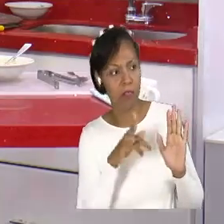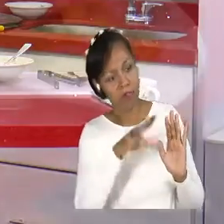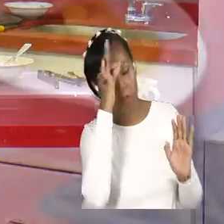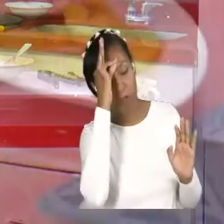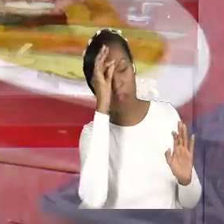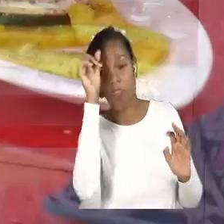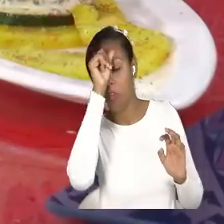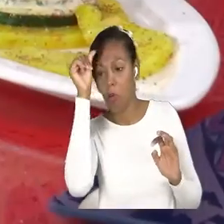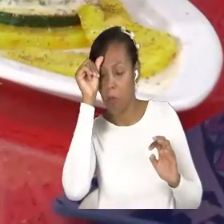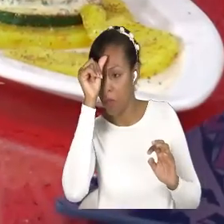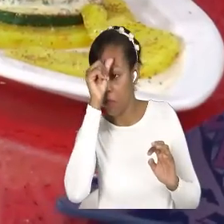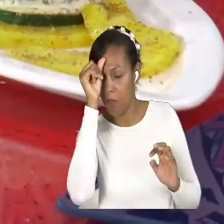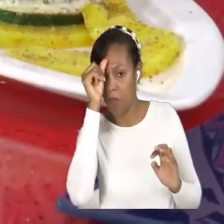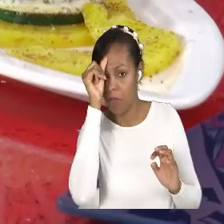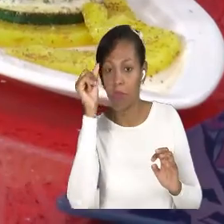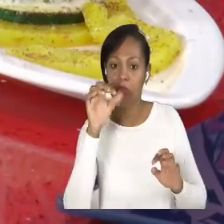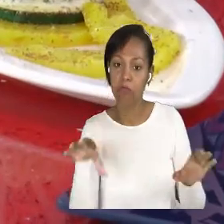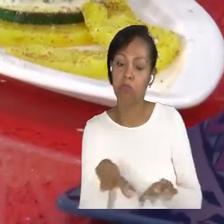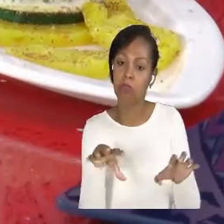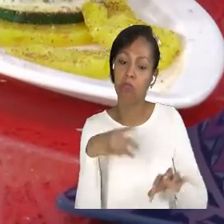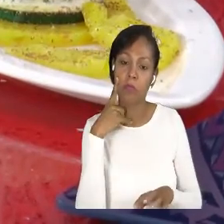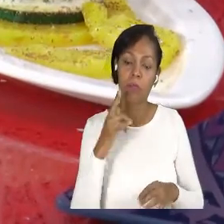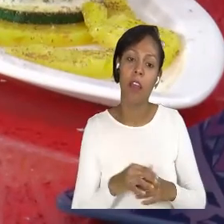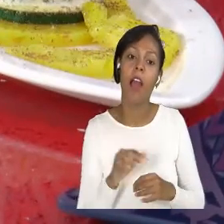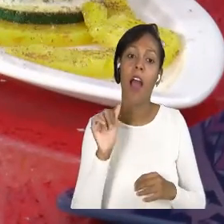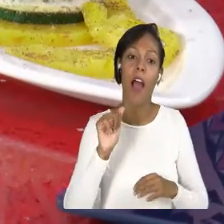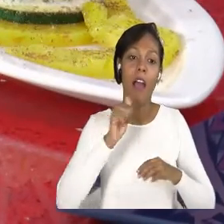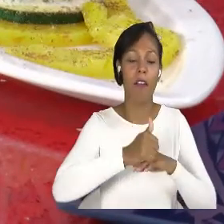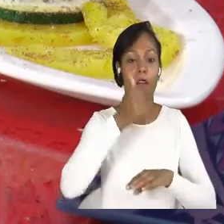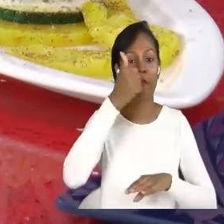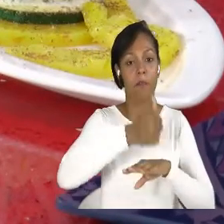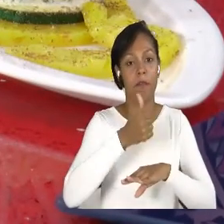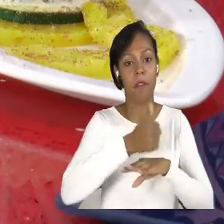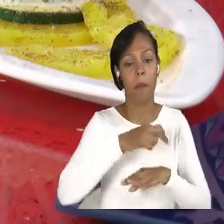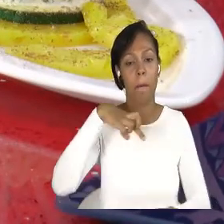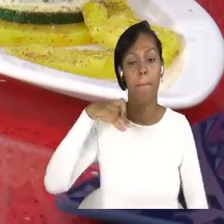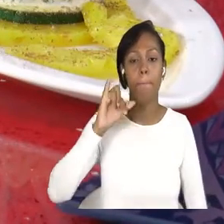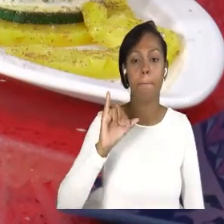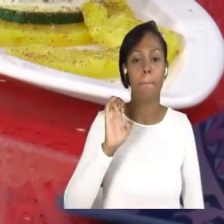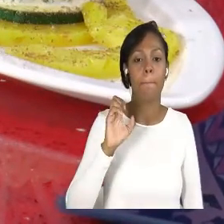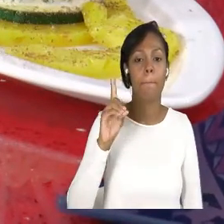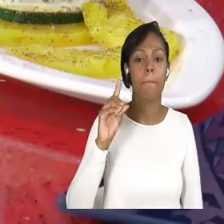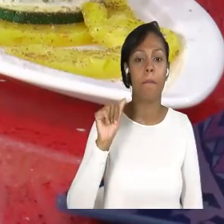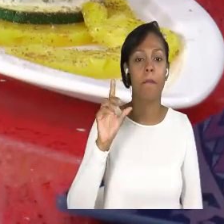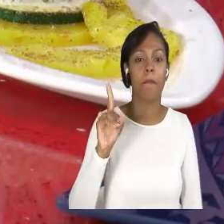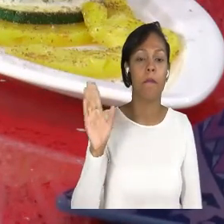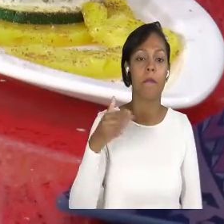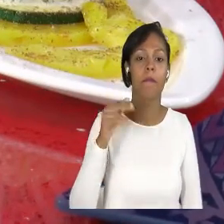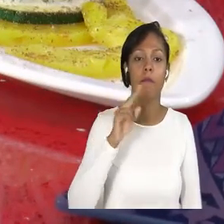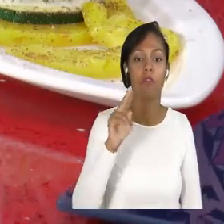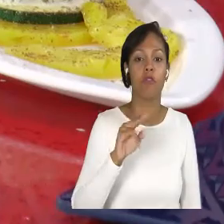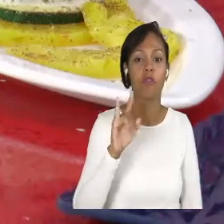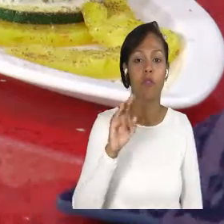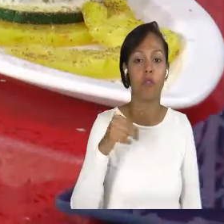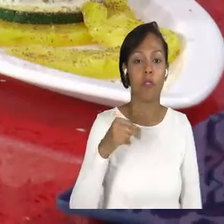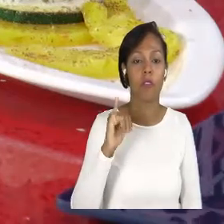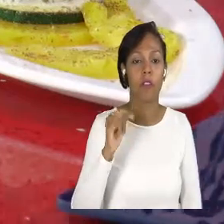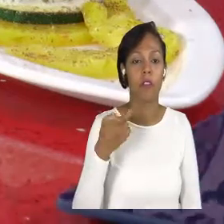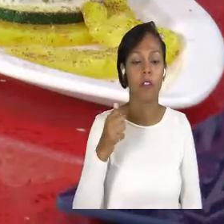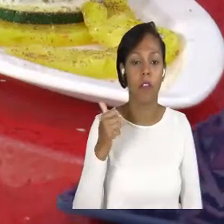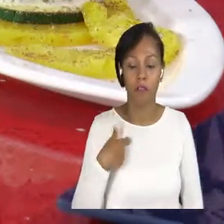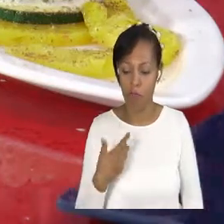Igual quisiera extender un saludo a la patrona, la señora Piedad Zúñiga, que me pidió un plato vegetariano y le preparé esto. Bueno, y